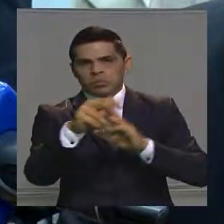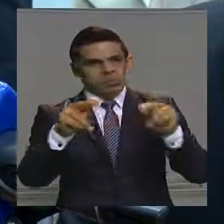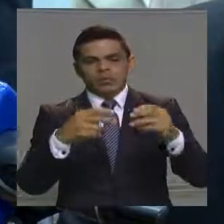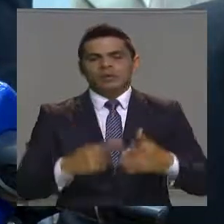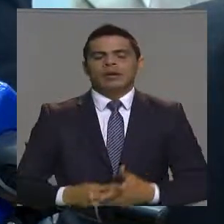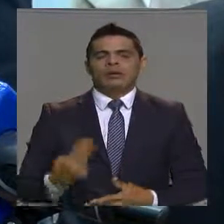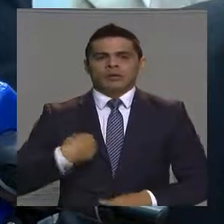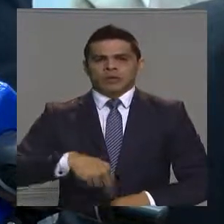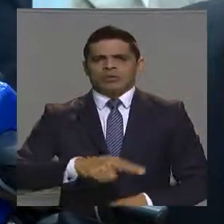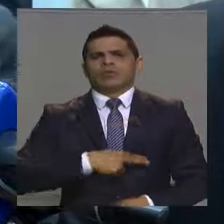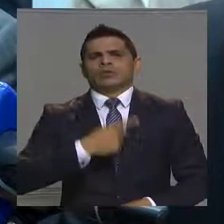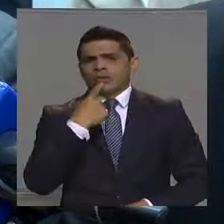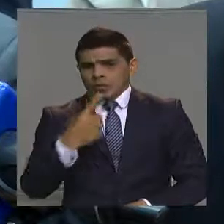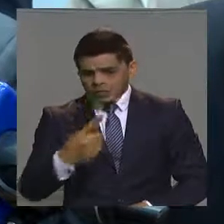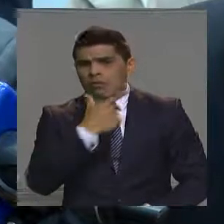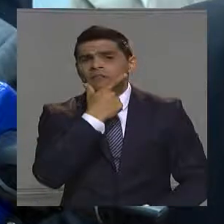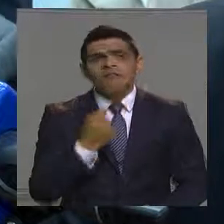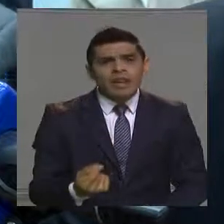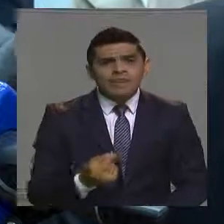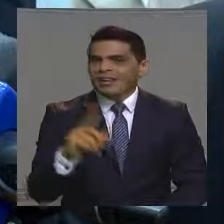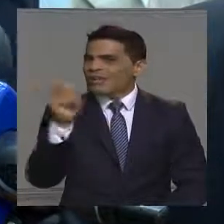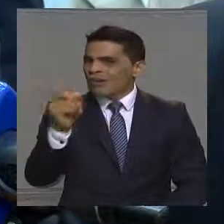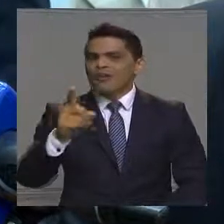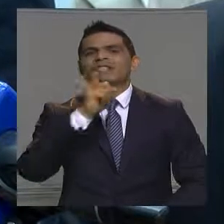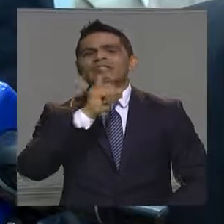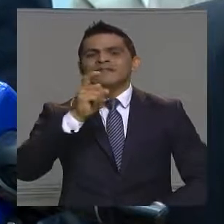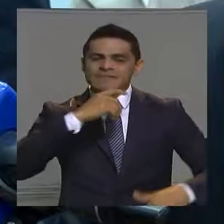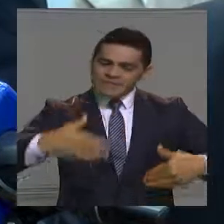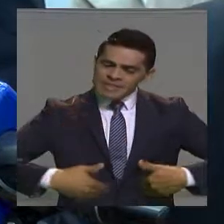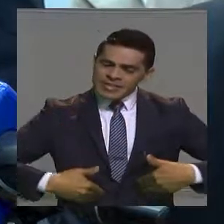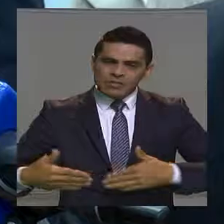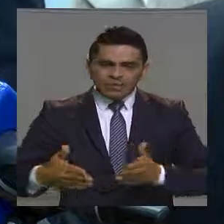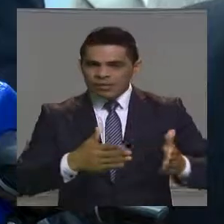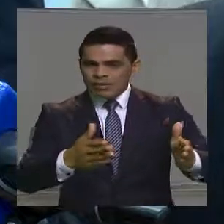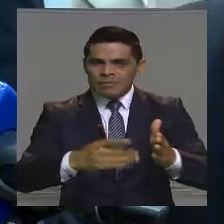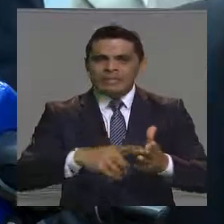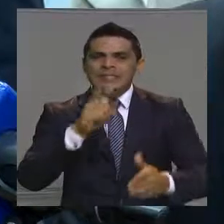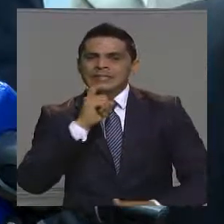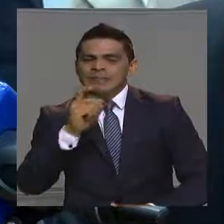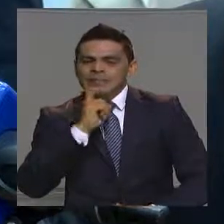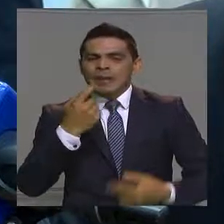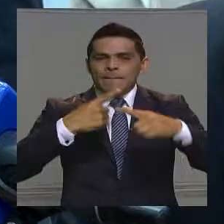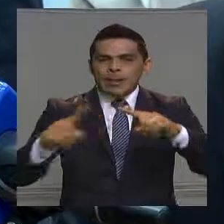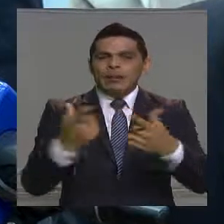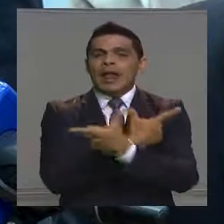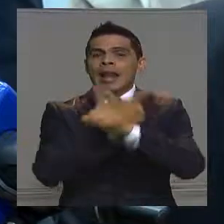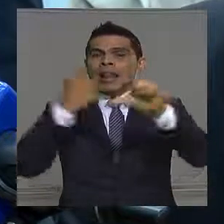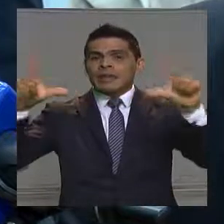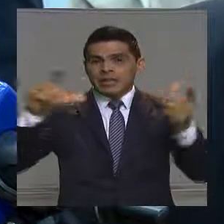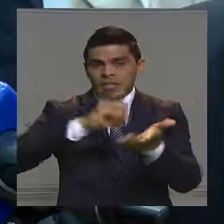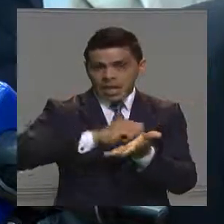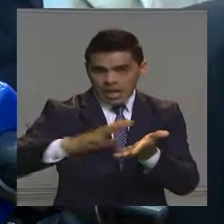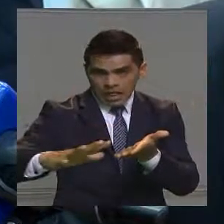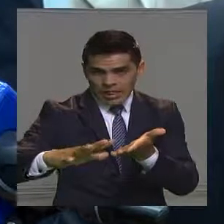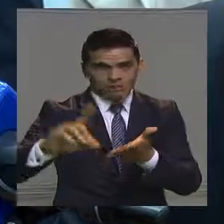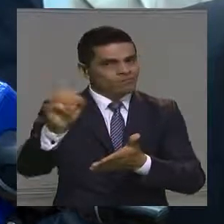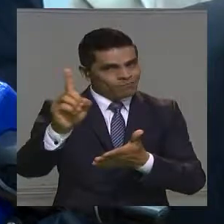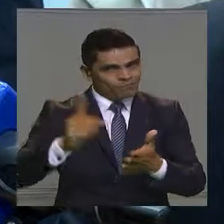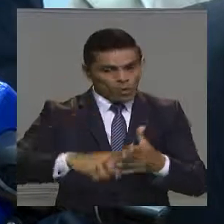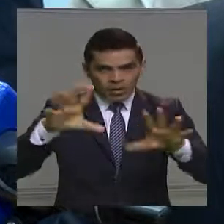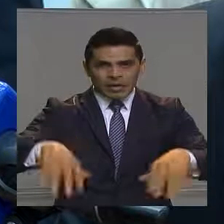estamos diciendo que va a ser fácil, va a ser un camino duro, más duro del que hemos tenido. Pero la libertad no es gratis.